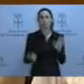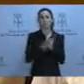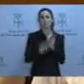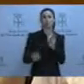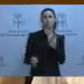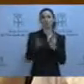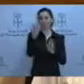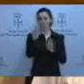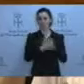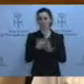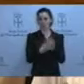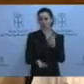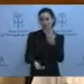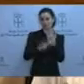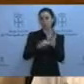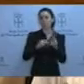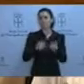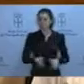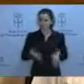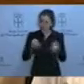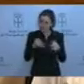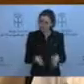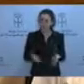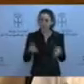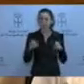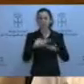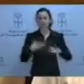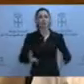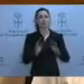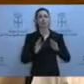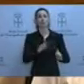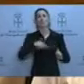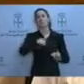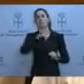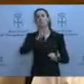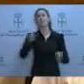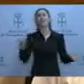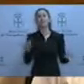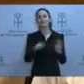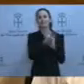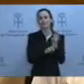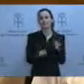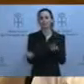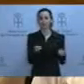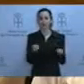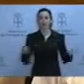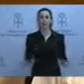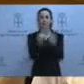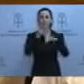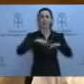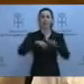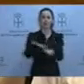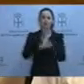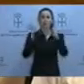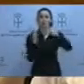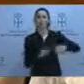esto, pero lo siguen igual. Y entonces, nada más y nada menos que las funciones de esta Fundación son la coordinación de actuaciones para gestión, administración